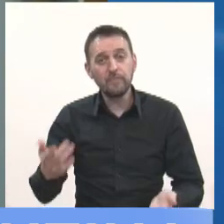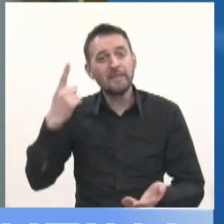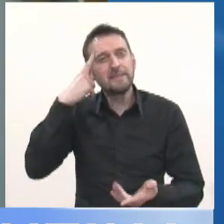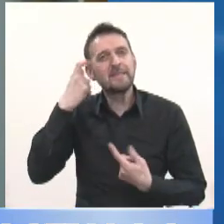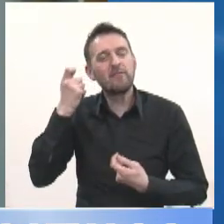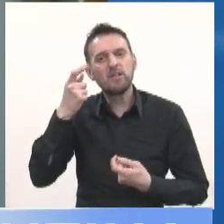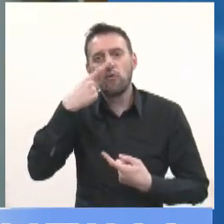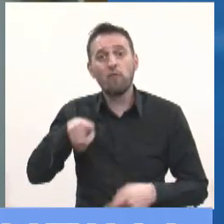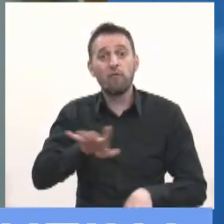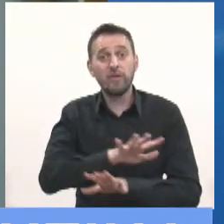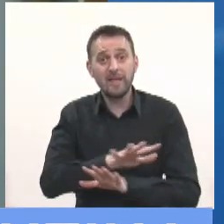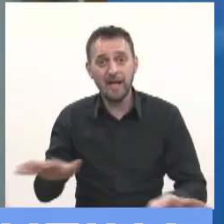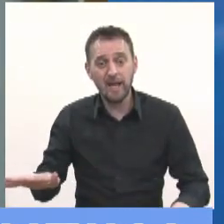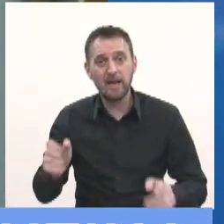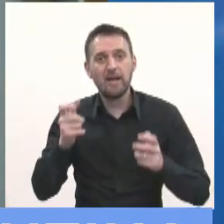reflexión final es,